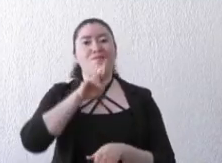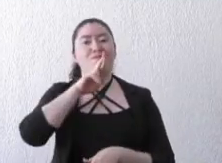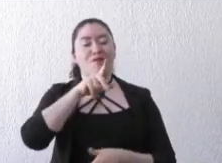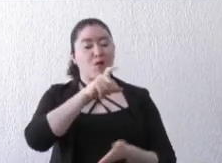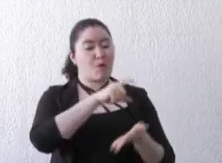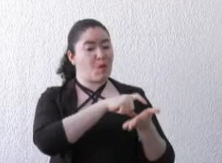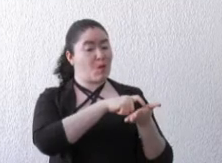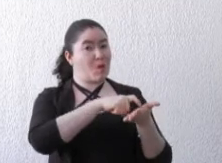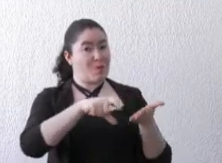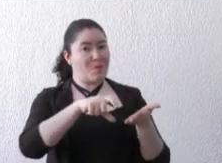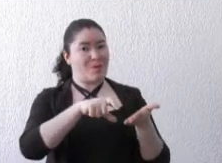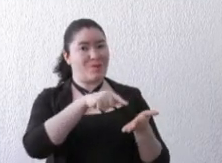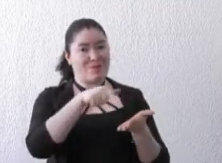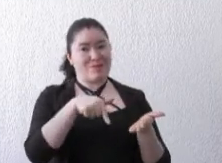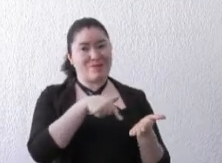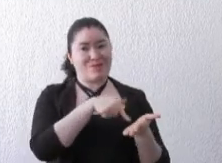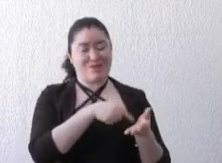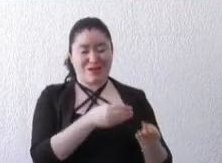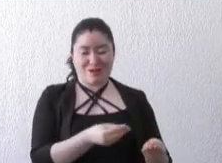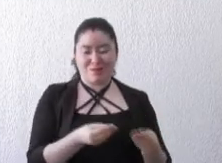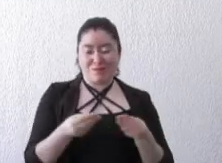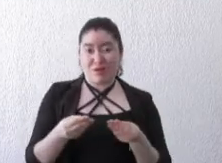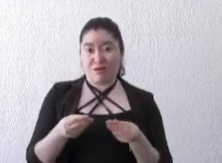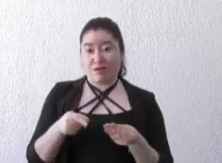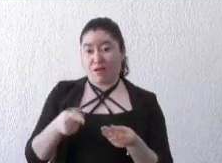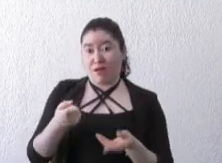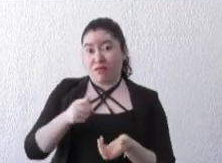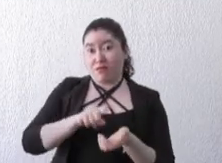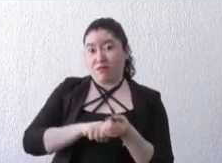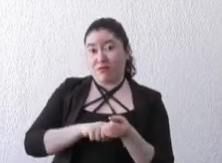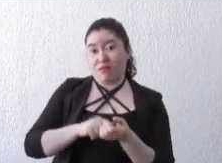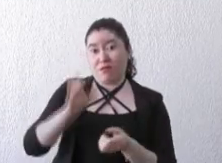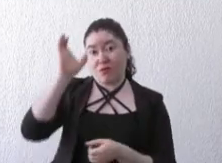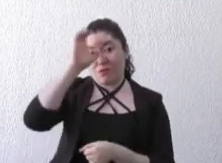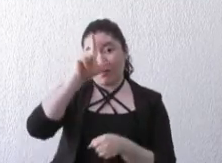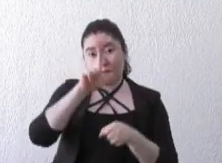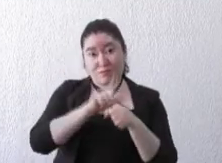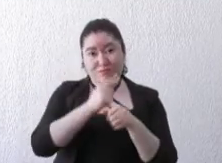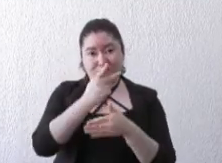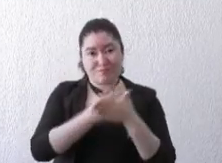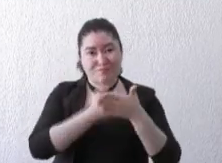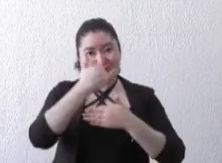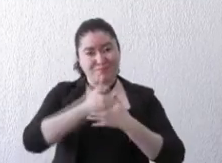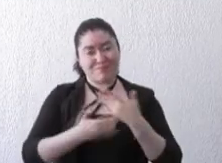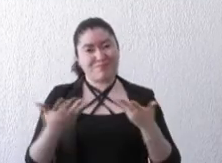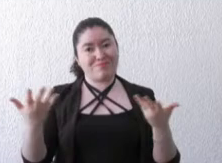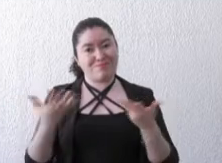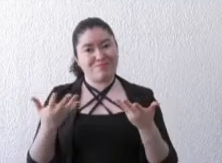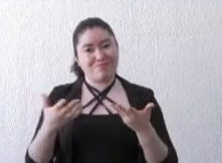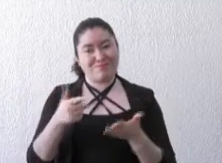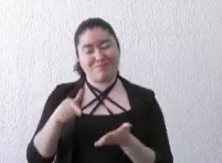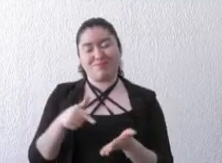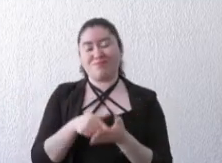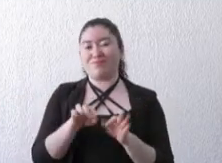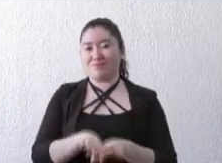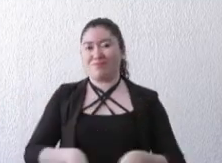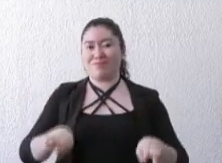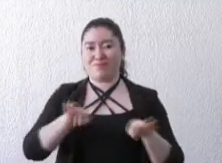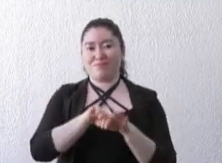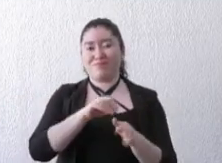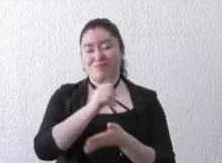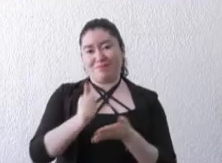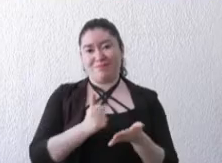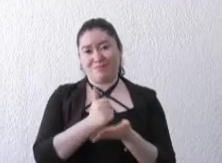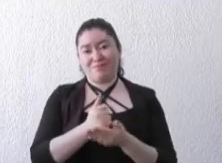y desarrollar un proyecto cultural en esta zona tan importante para la ciudad. Y hoy